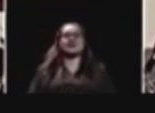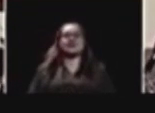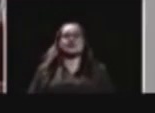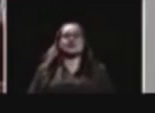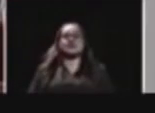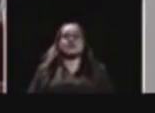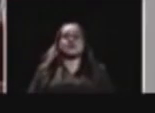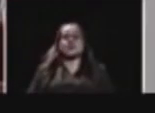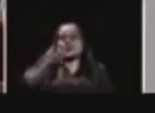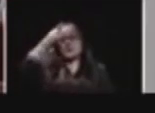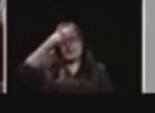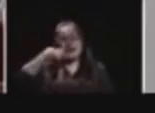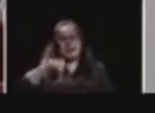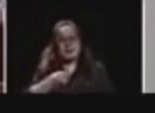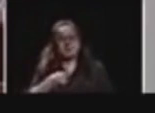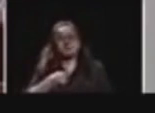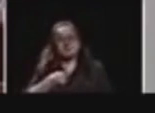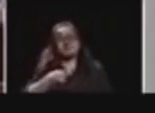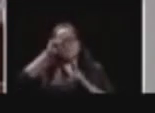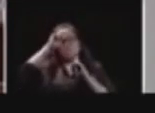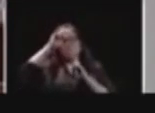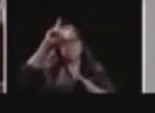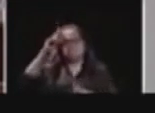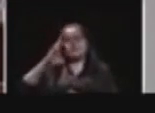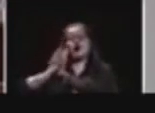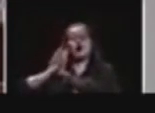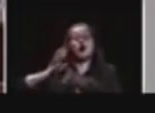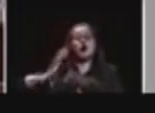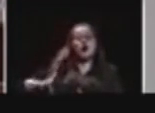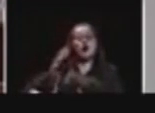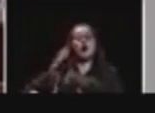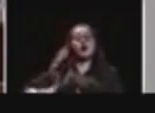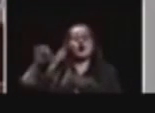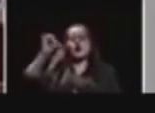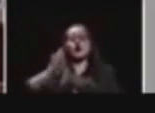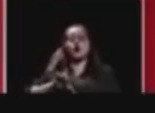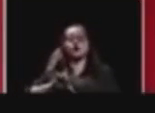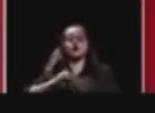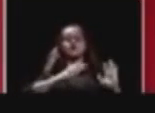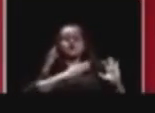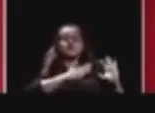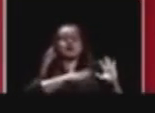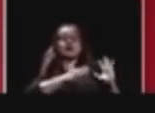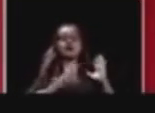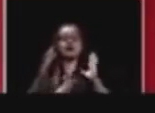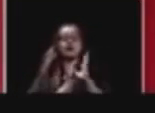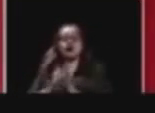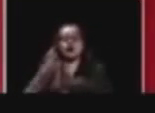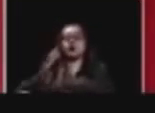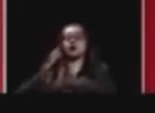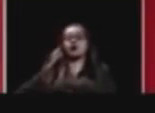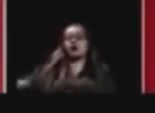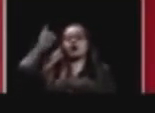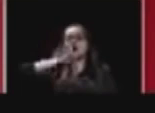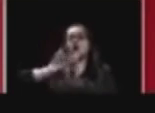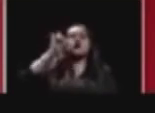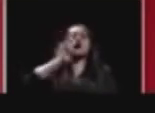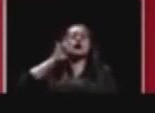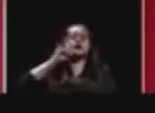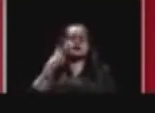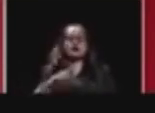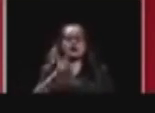Es para mí un honor y un orgullo tomar protesta como jefa de gobierno de la Ciudad de